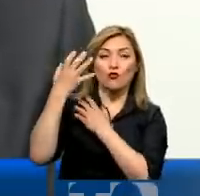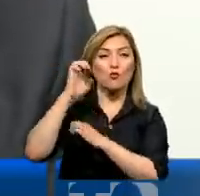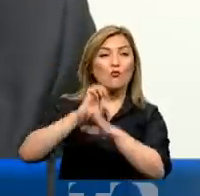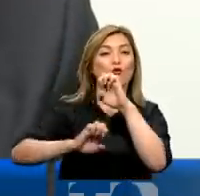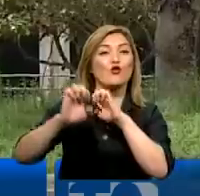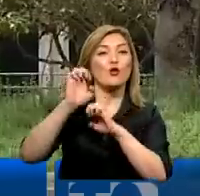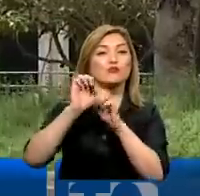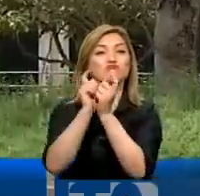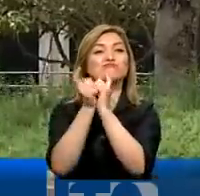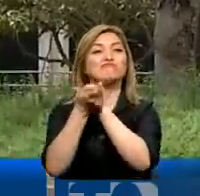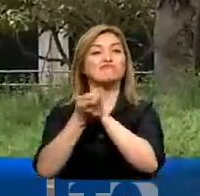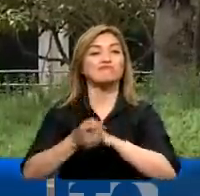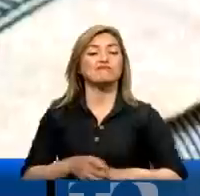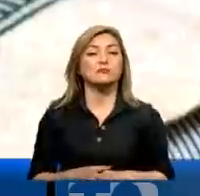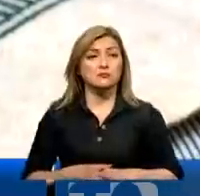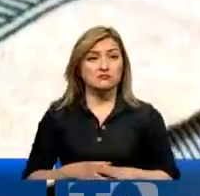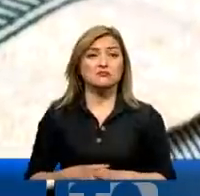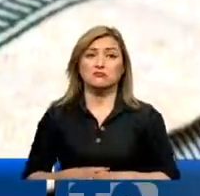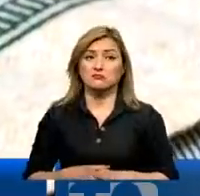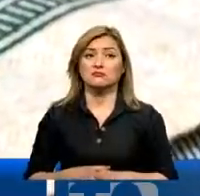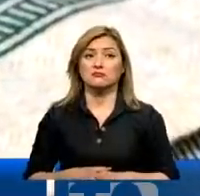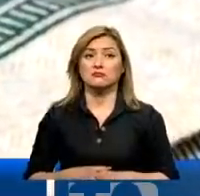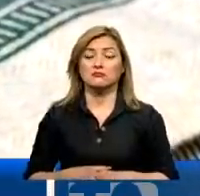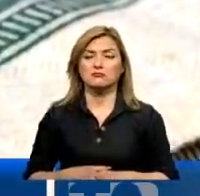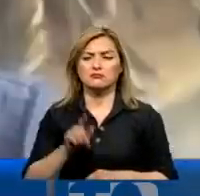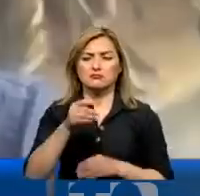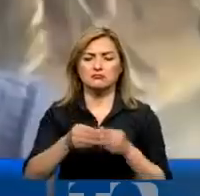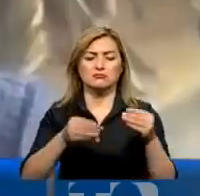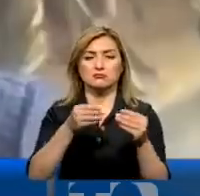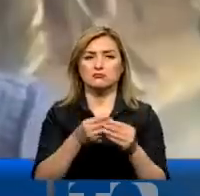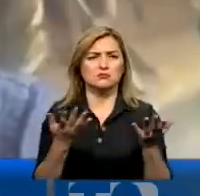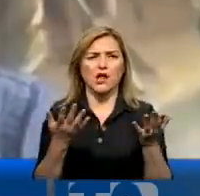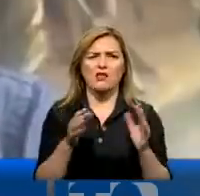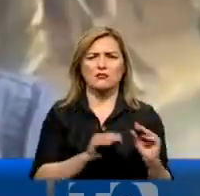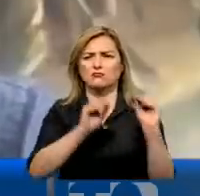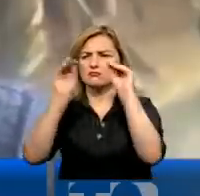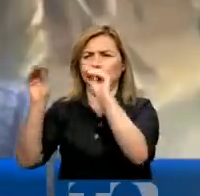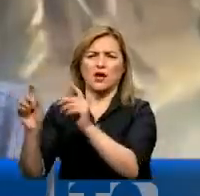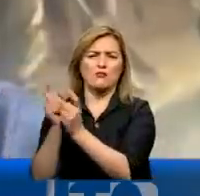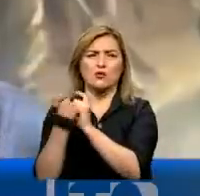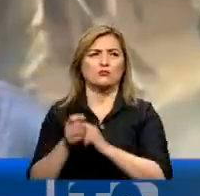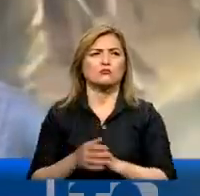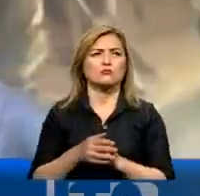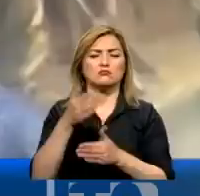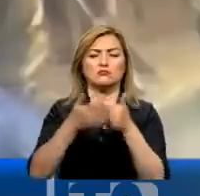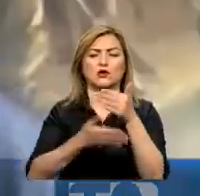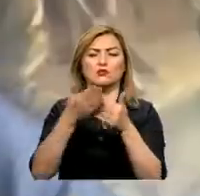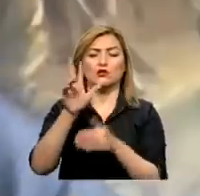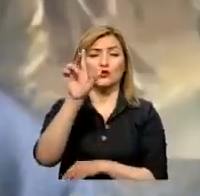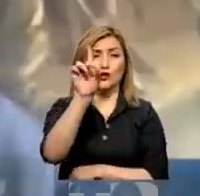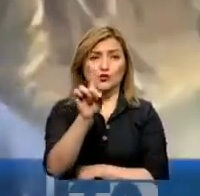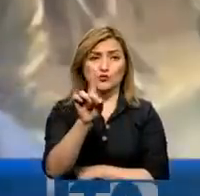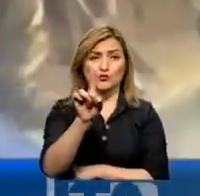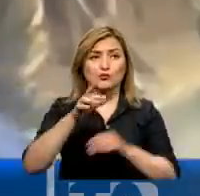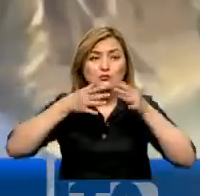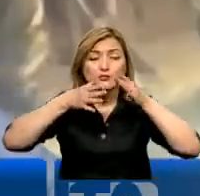el cambio y añadió que esta iniciativa no necesitará una inversión más que la de movilización. Que hasta el 31 de diciembre de este